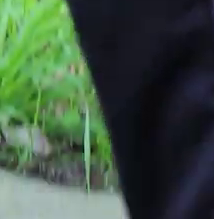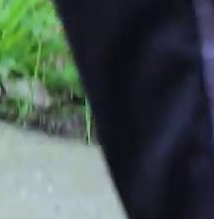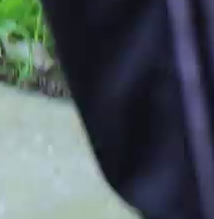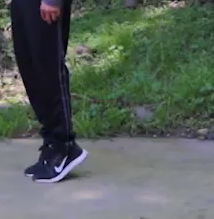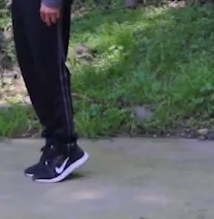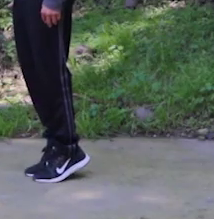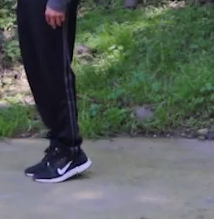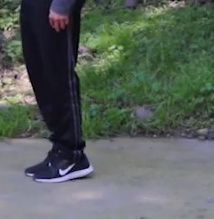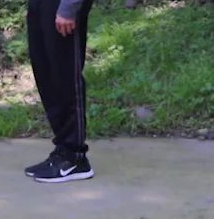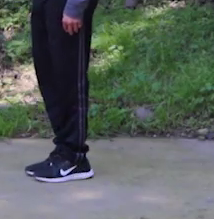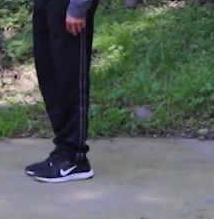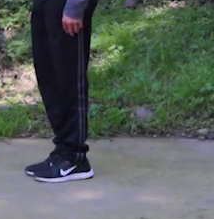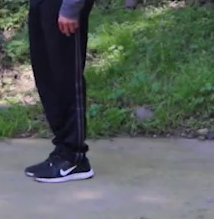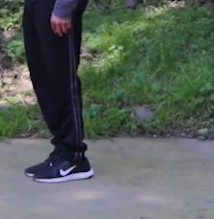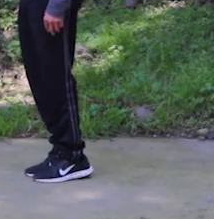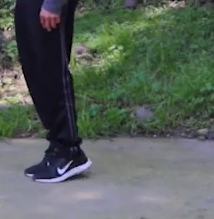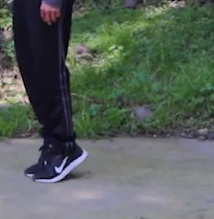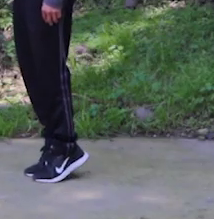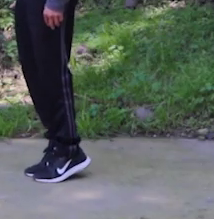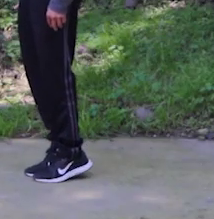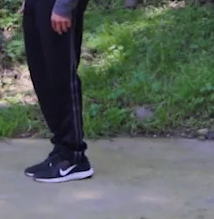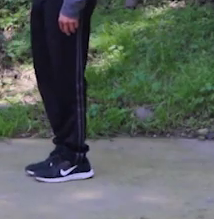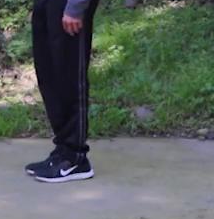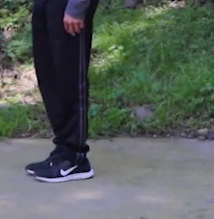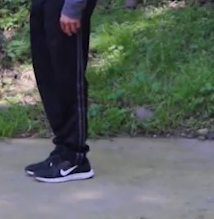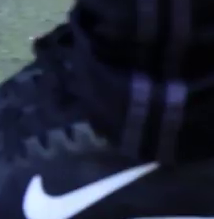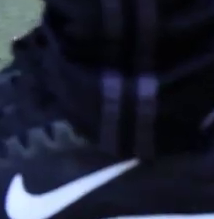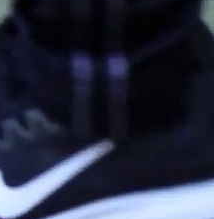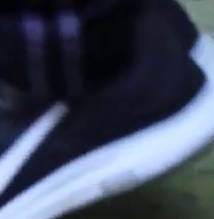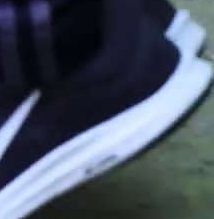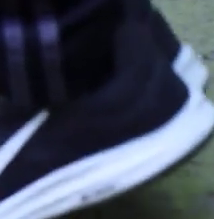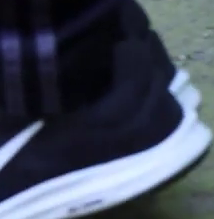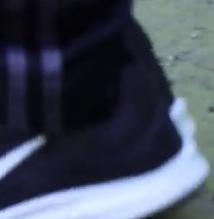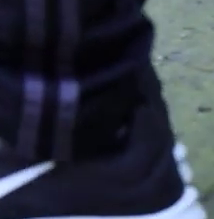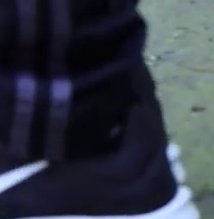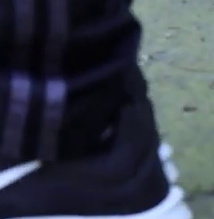hecho, exactamente. Ese es, muy bien.